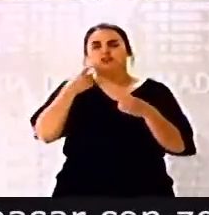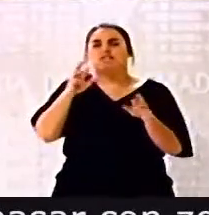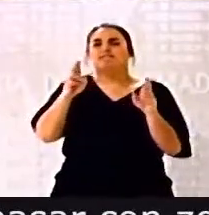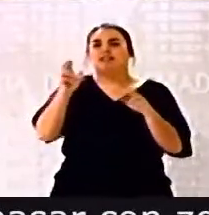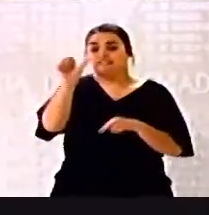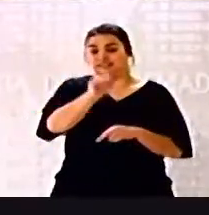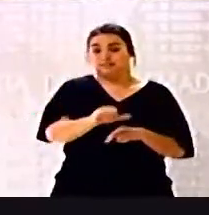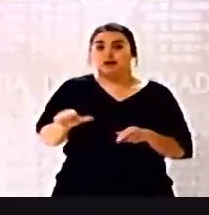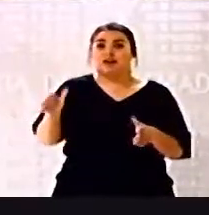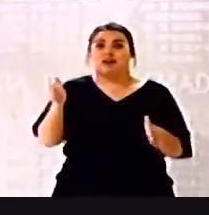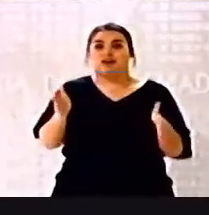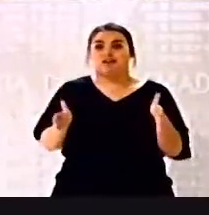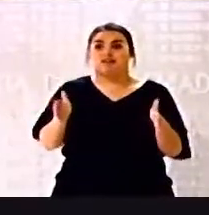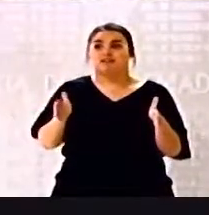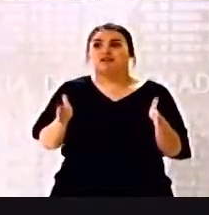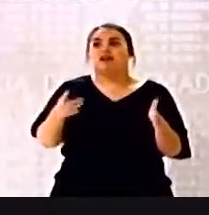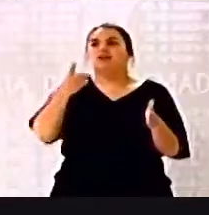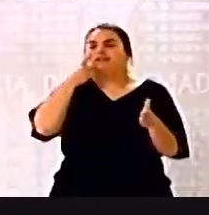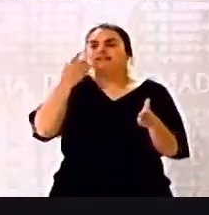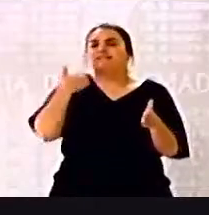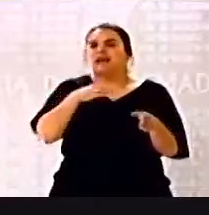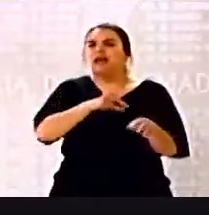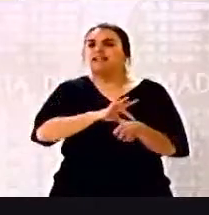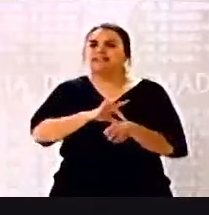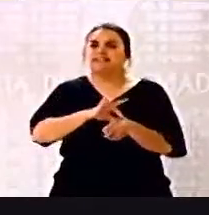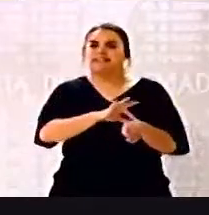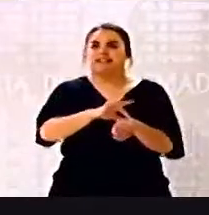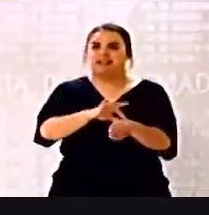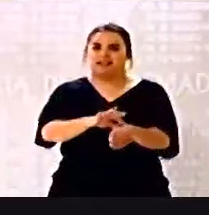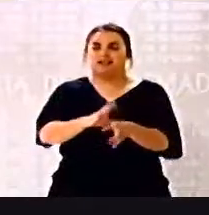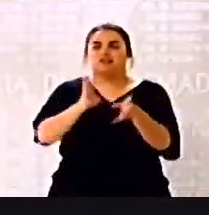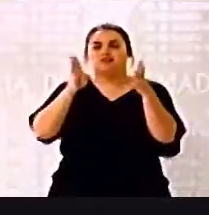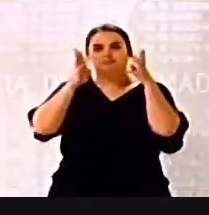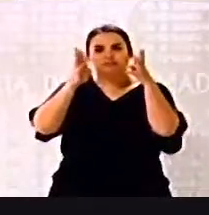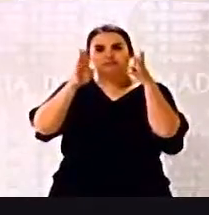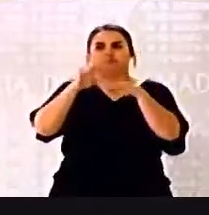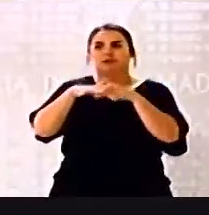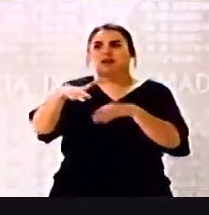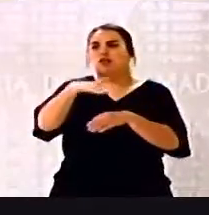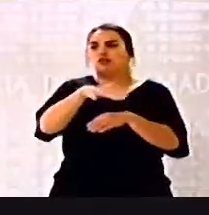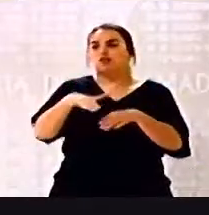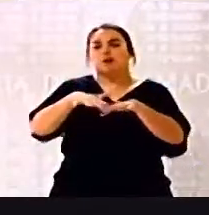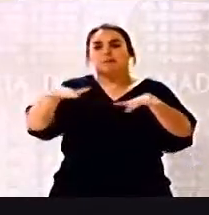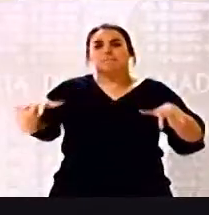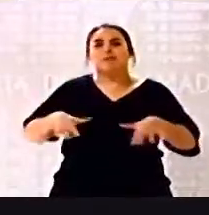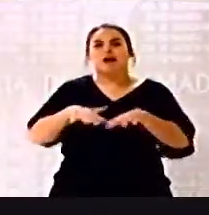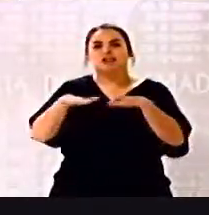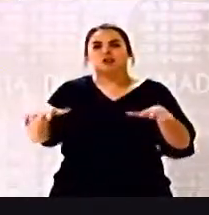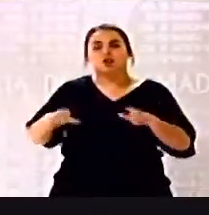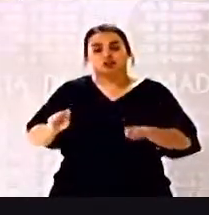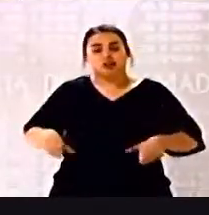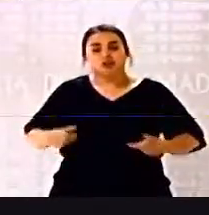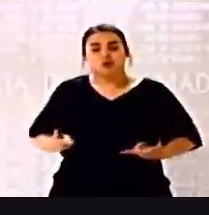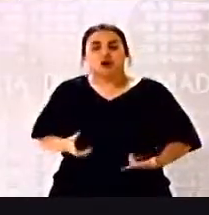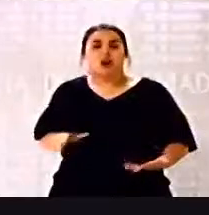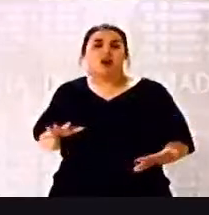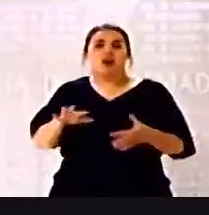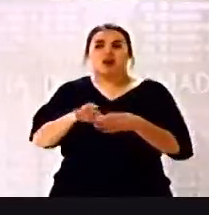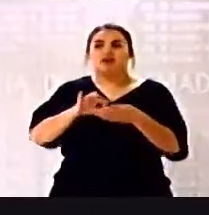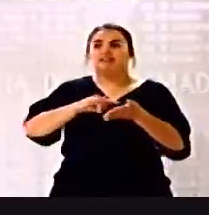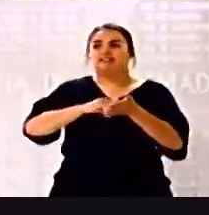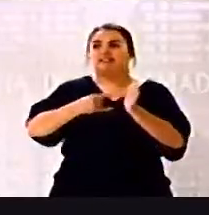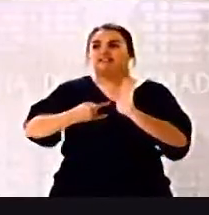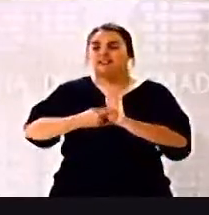semana tengamos ya una guía de recomendaciones para las zonas de baño naturales que vendrán basadas en el sistema